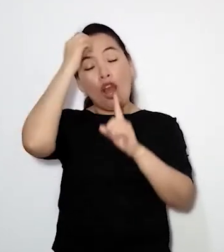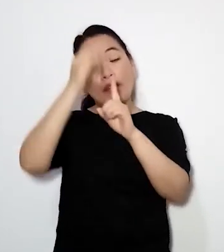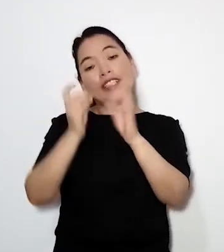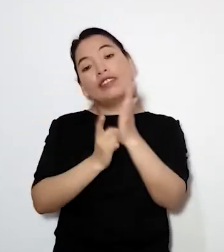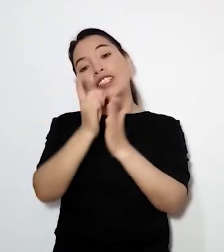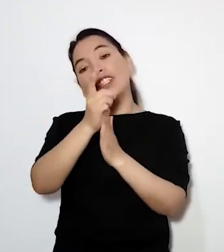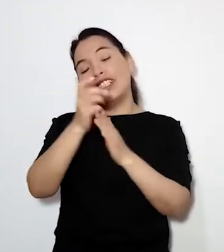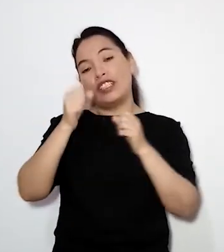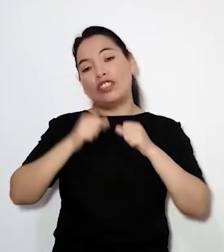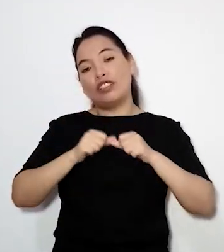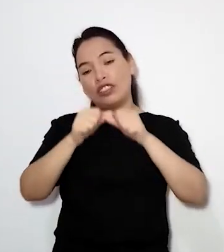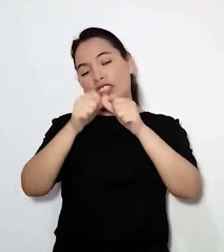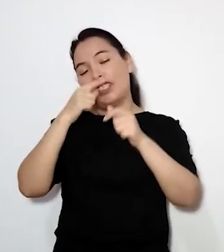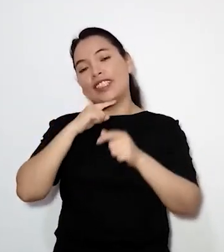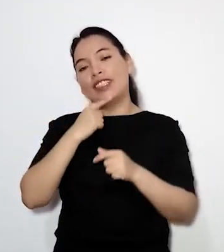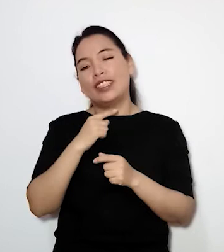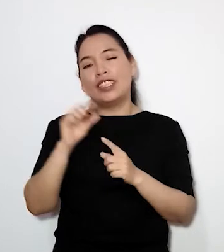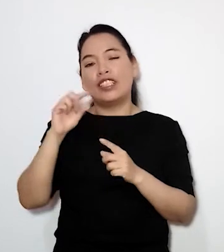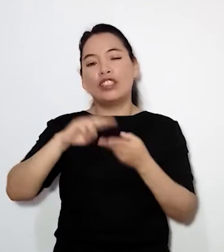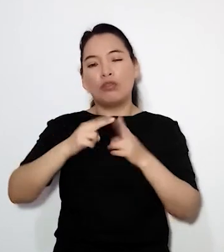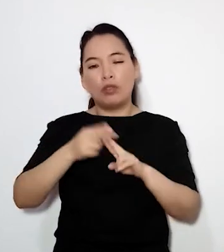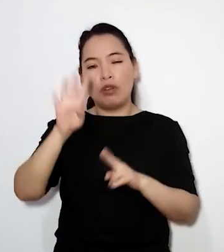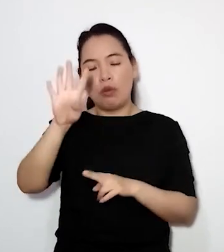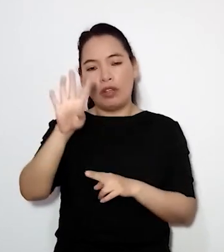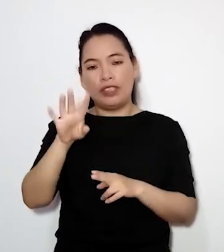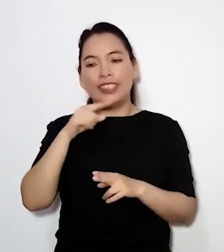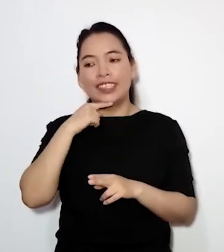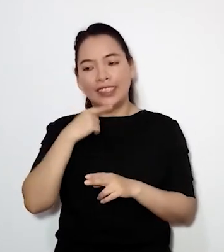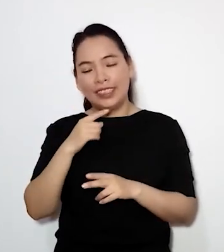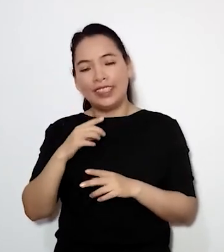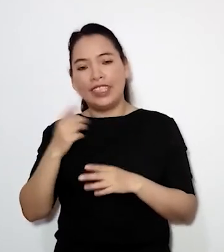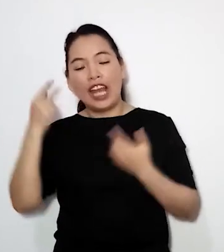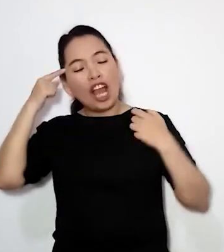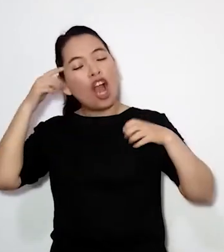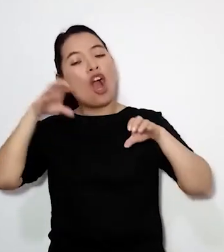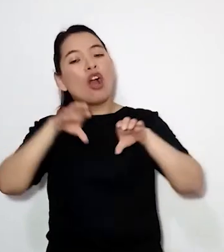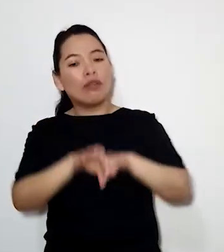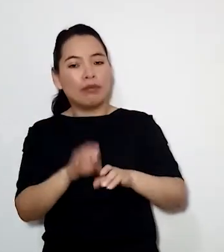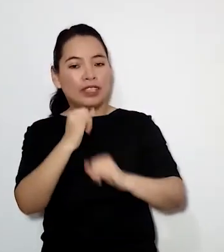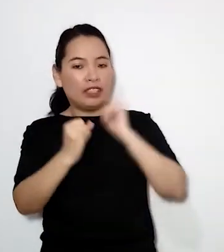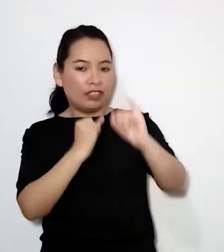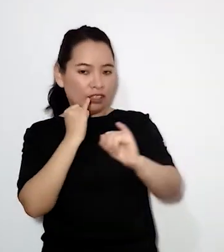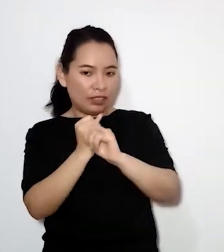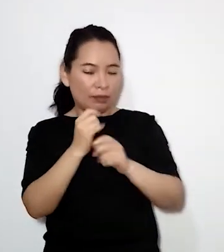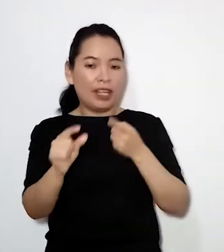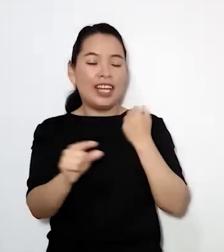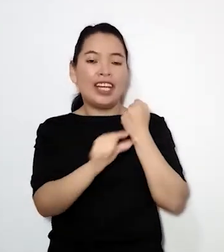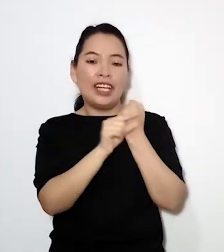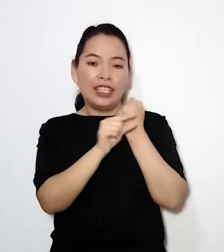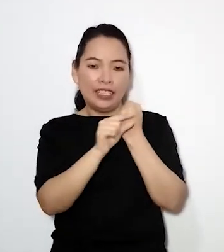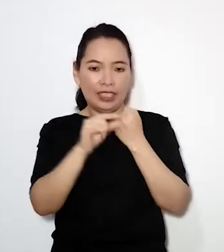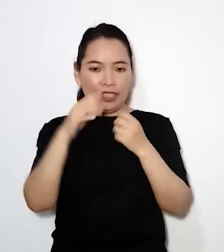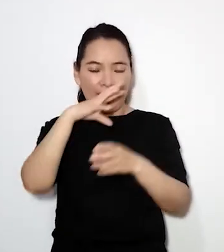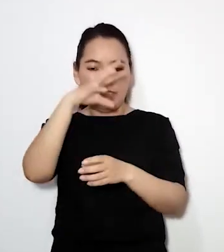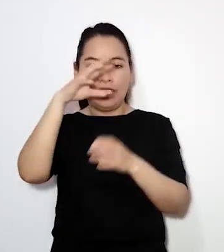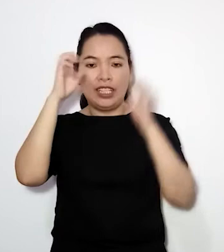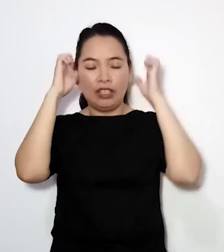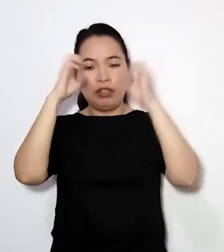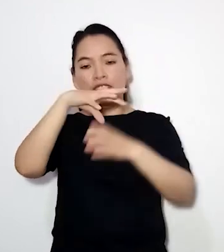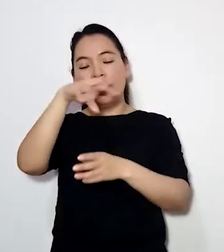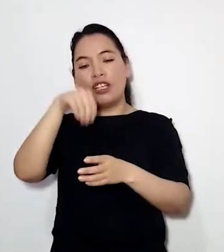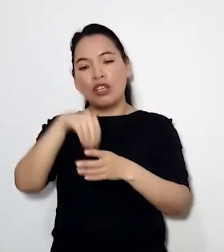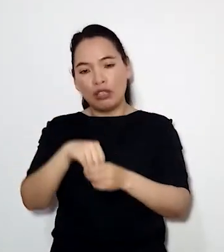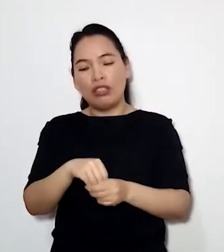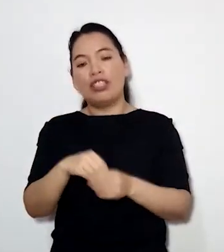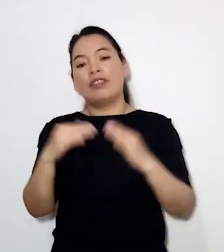digamos, el compromiso internacional por garantizar una educación inclusiva, equitativa y de calidad para todas y todos,